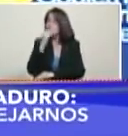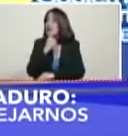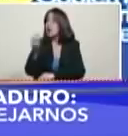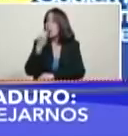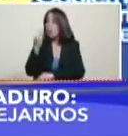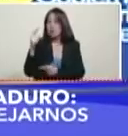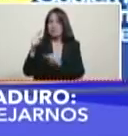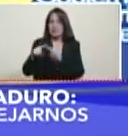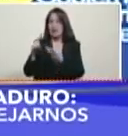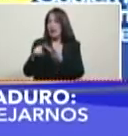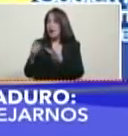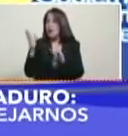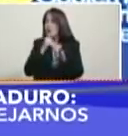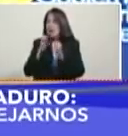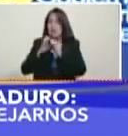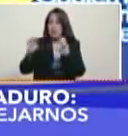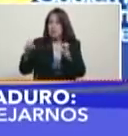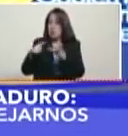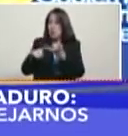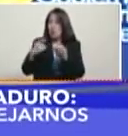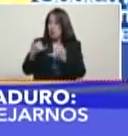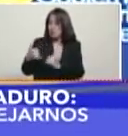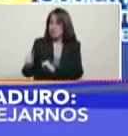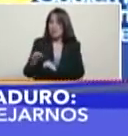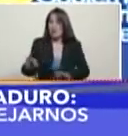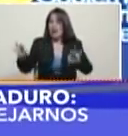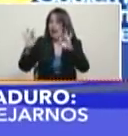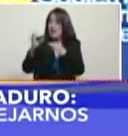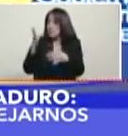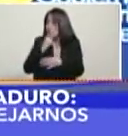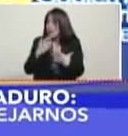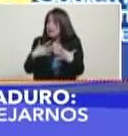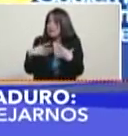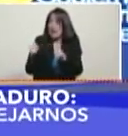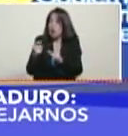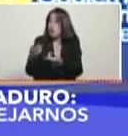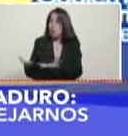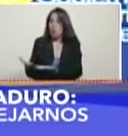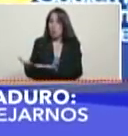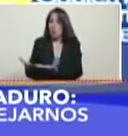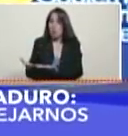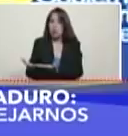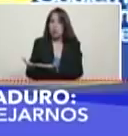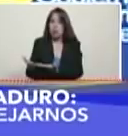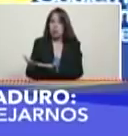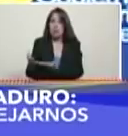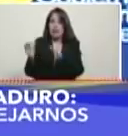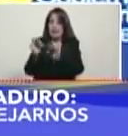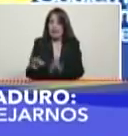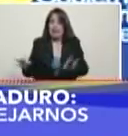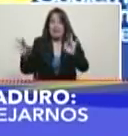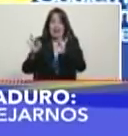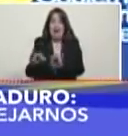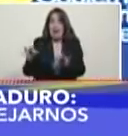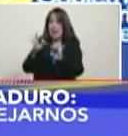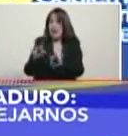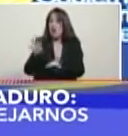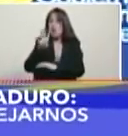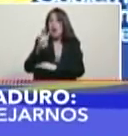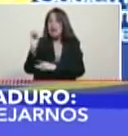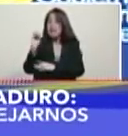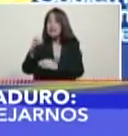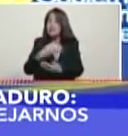que no tienen educación, ni ellos ni sus hijos, que no tienen salud, protección social, seguridad social, nada, están huérfanos, 40